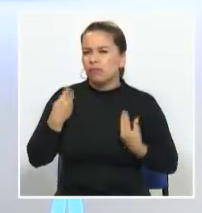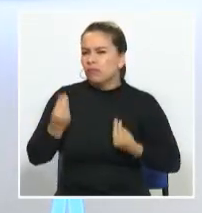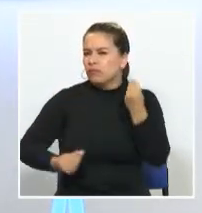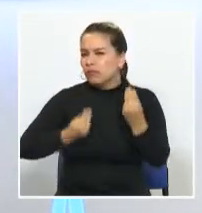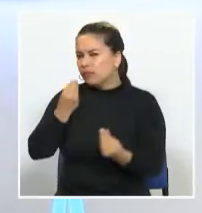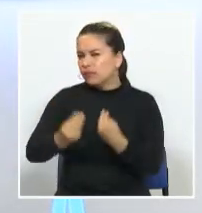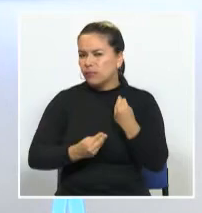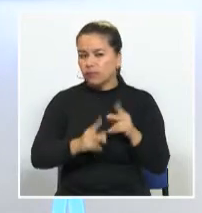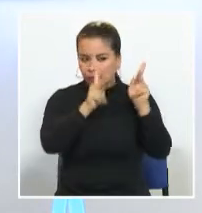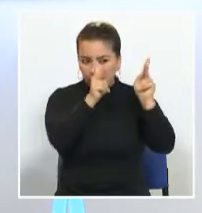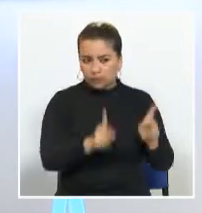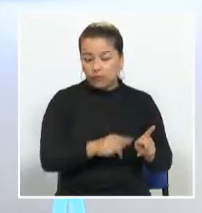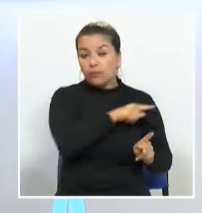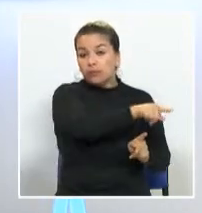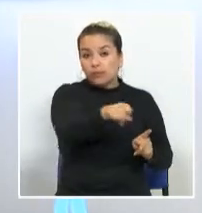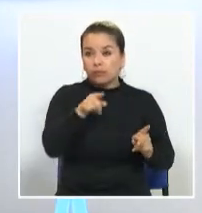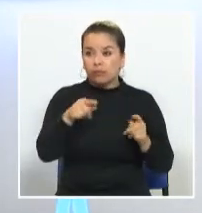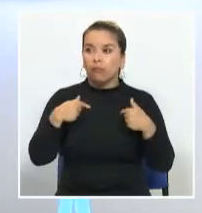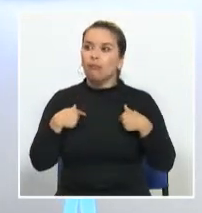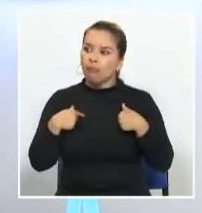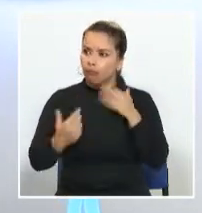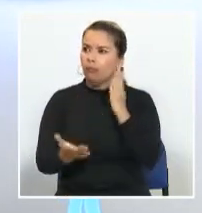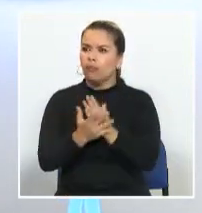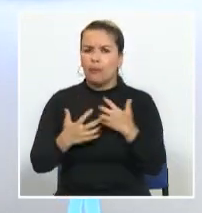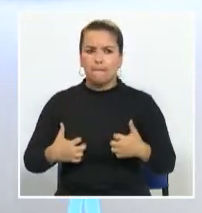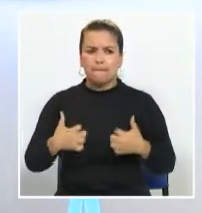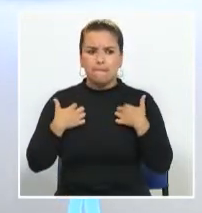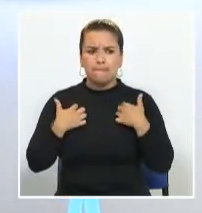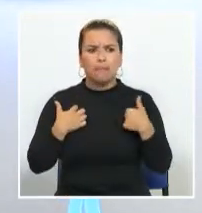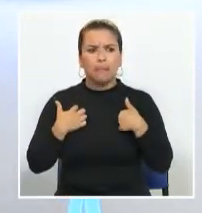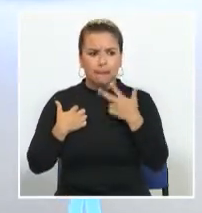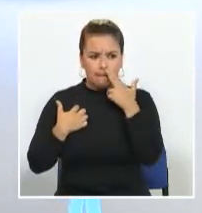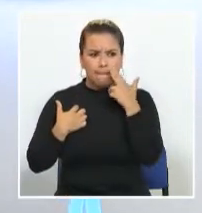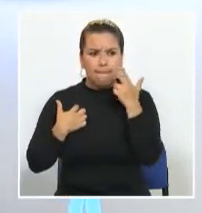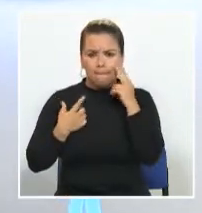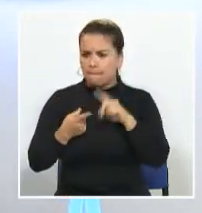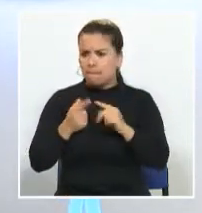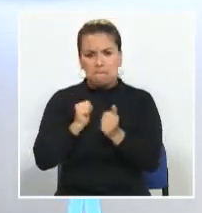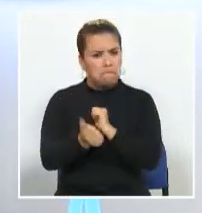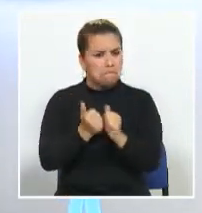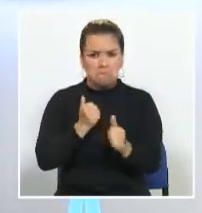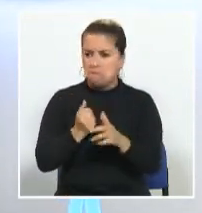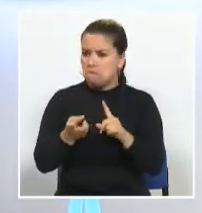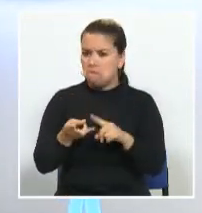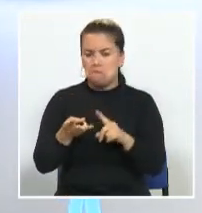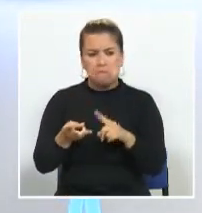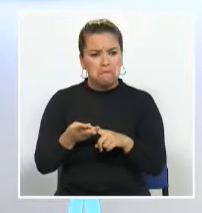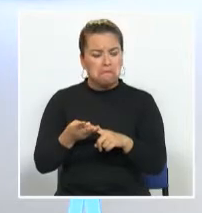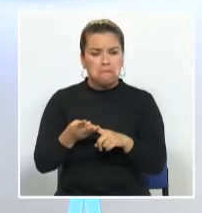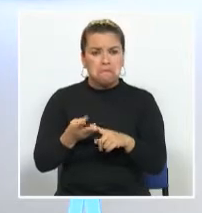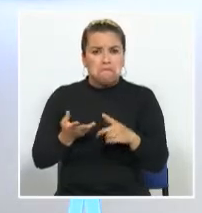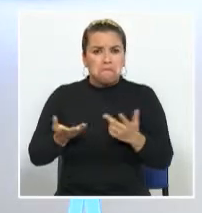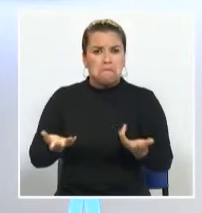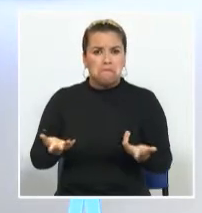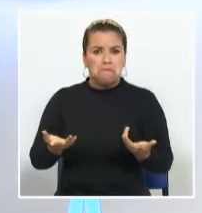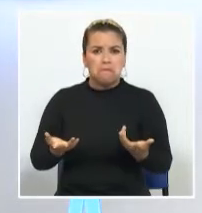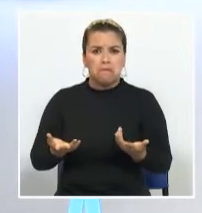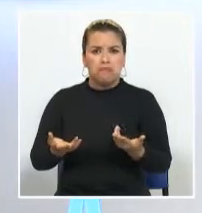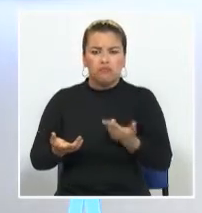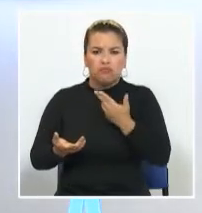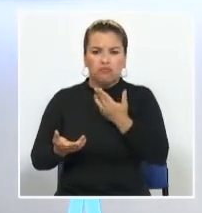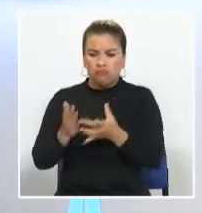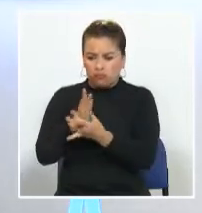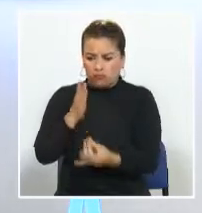personas para decir, yo tengo susto porque fumo, porque no hago ejercicio, porque me salieron, el colesterol me salió alto,